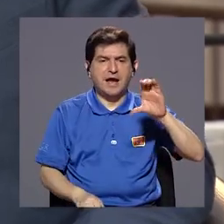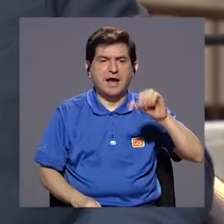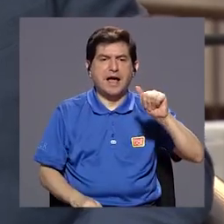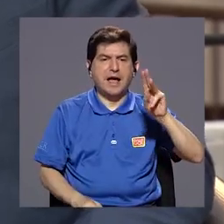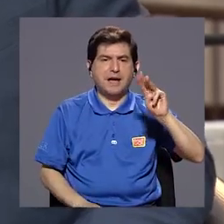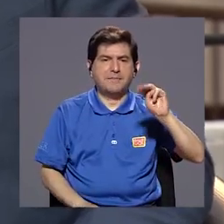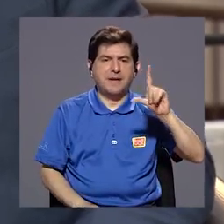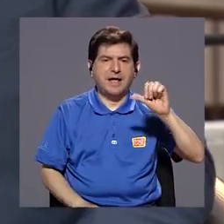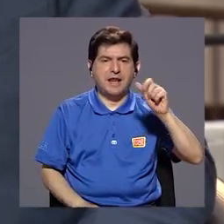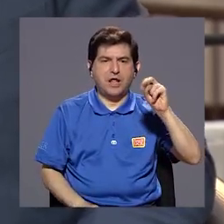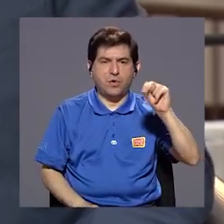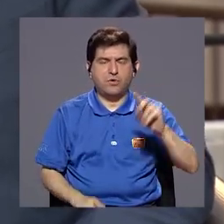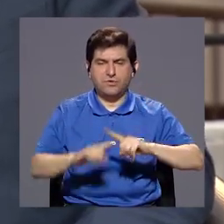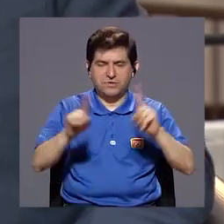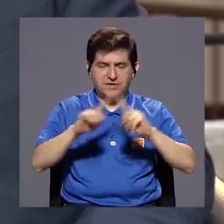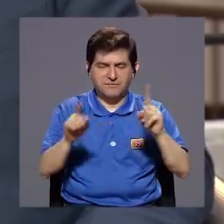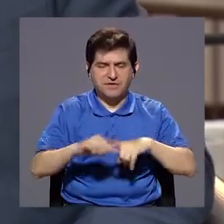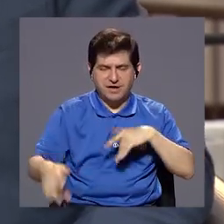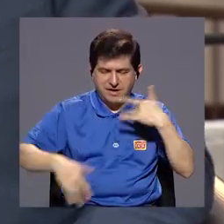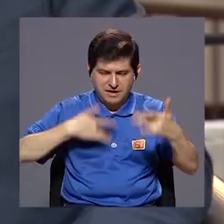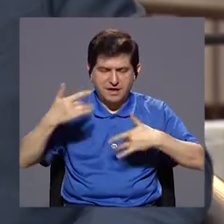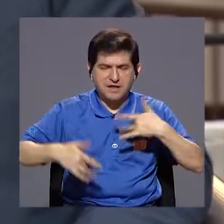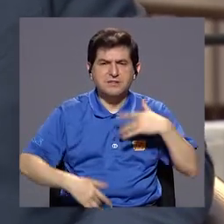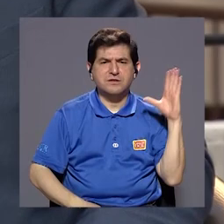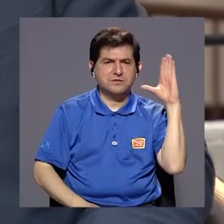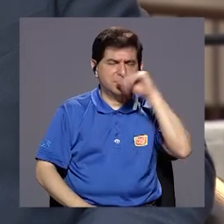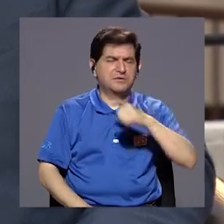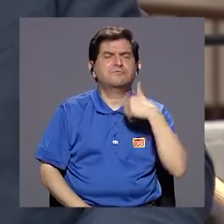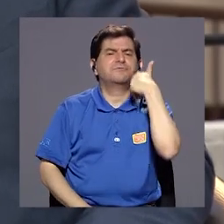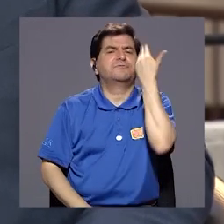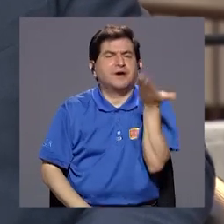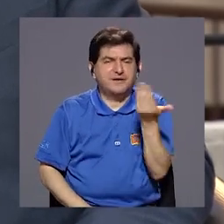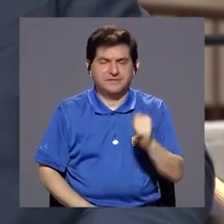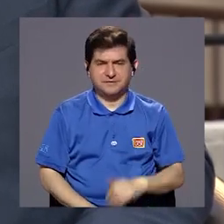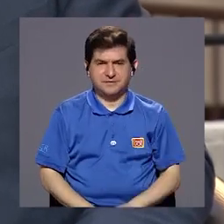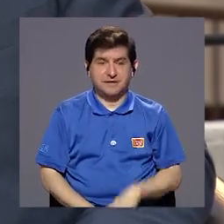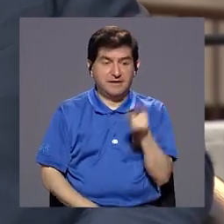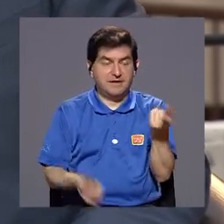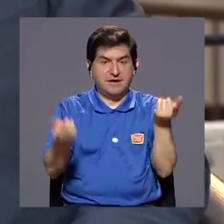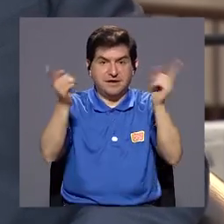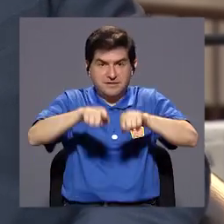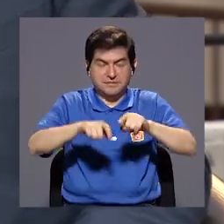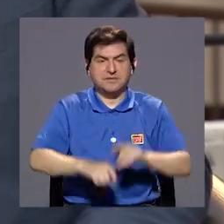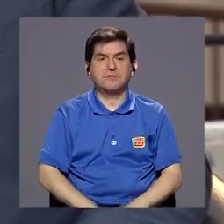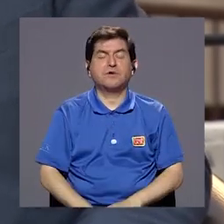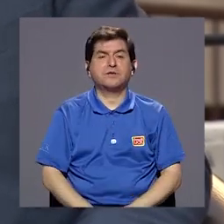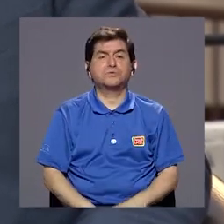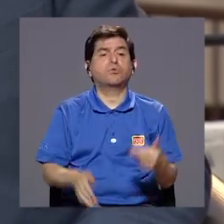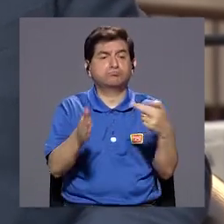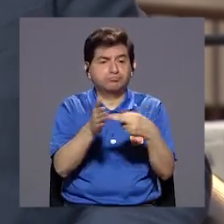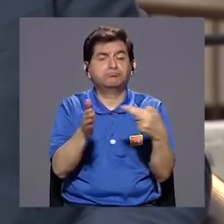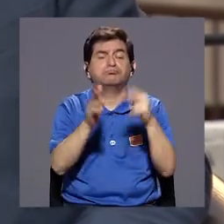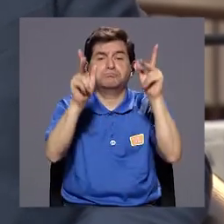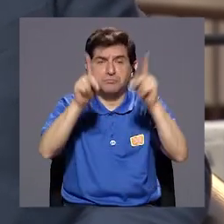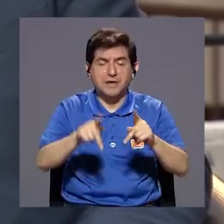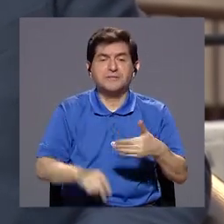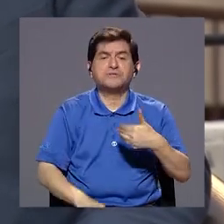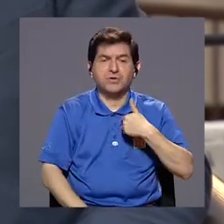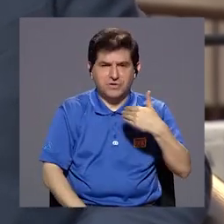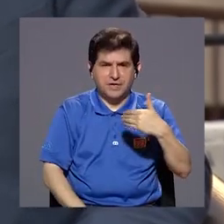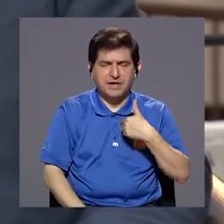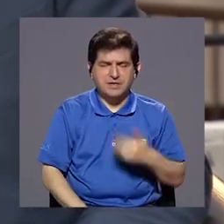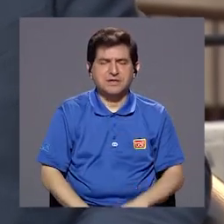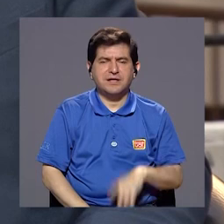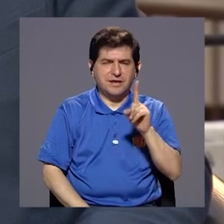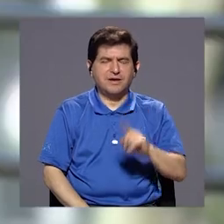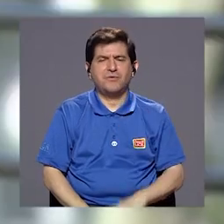son una serie de signos y síntomas que son fácilmente reconocibles y son relativamente frecuentes en una persona que está